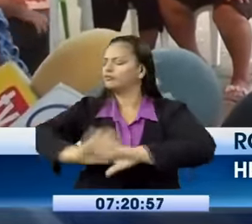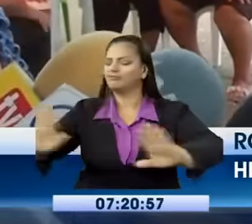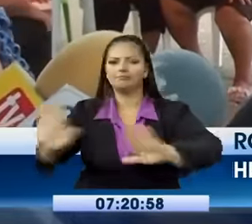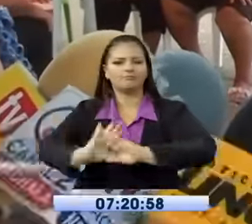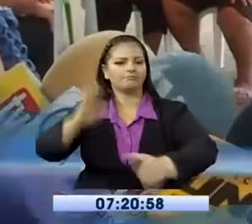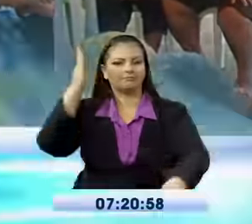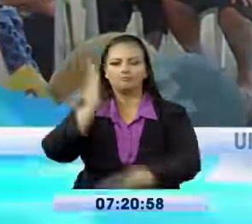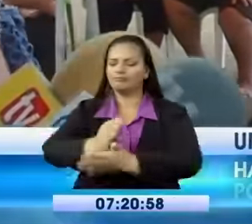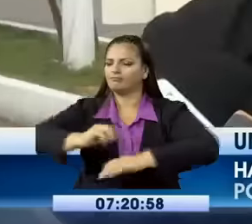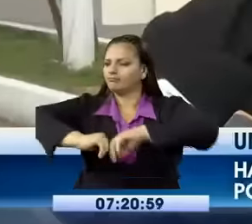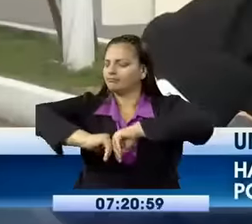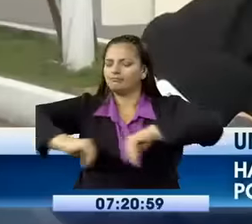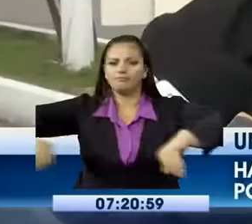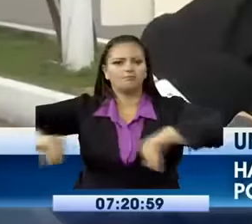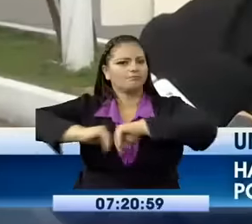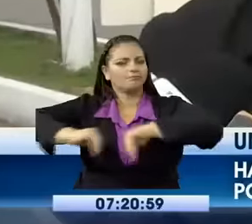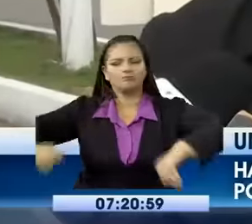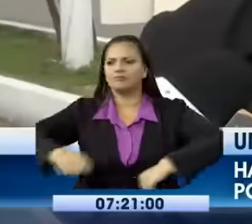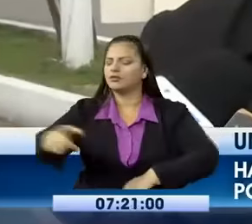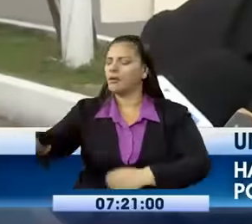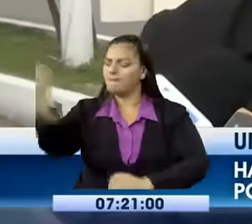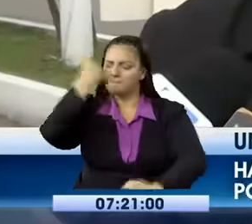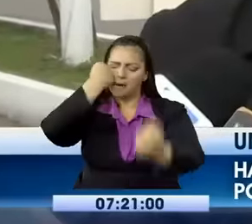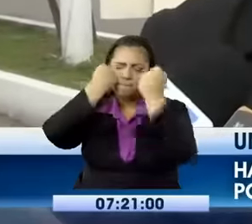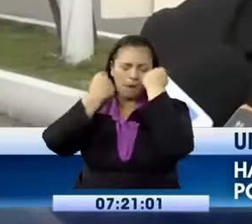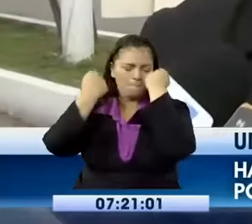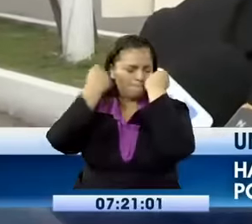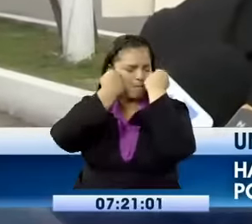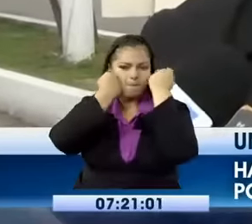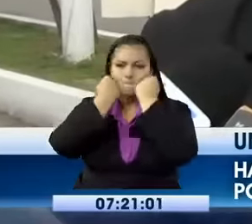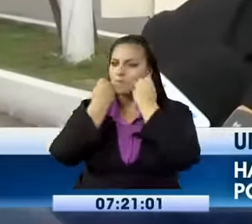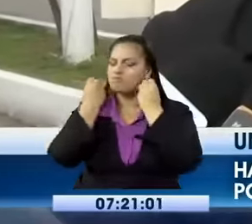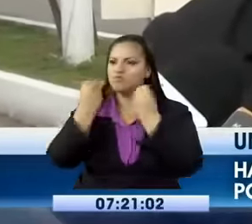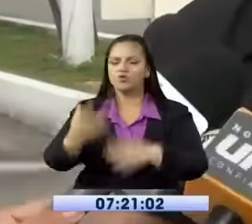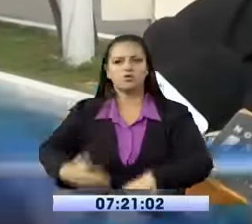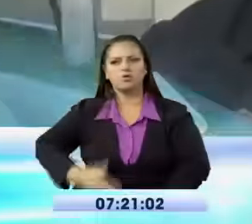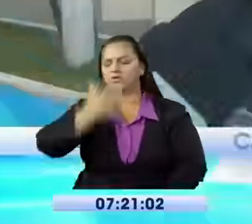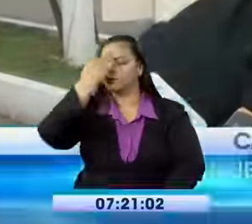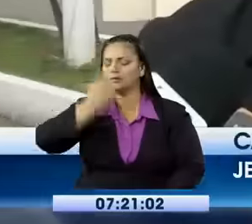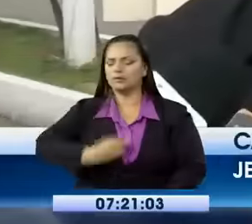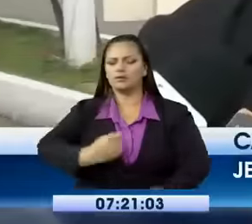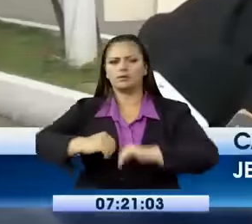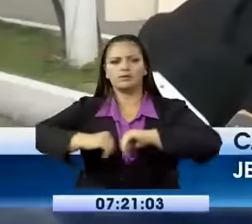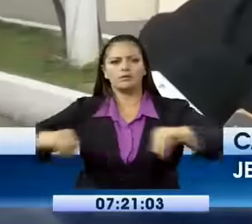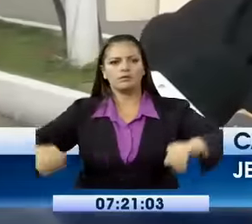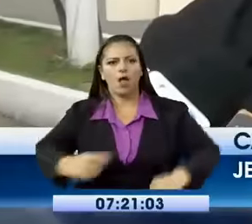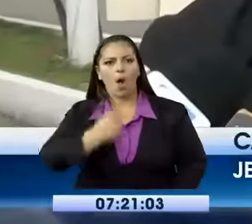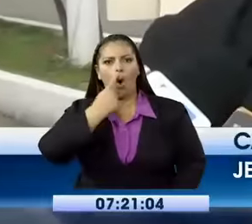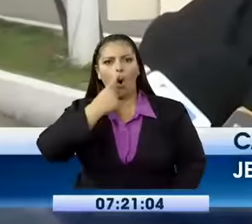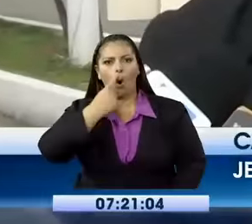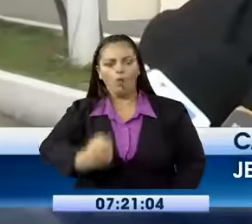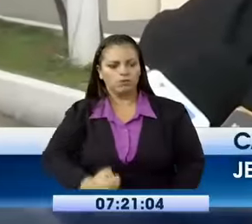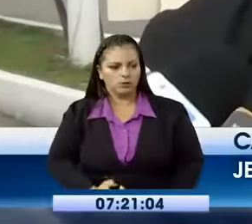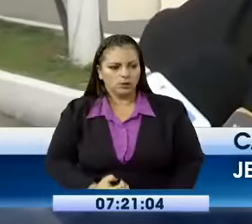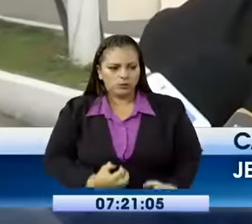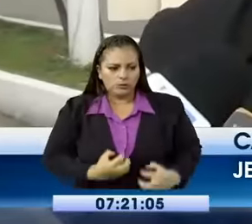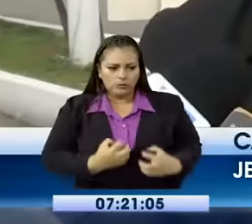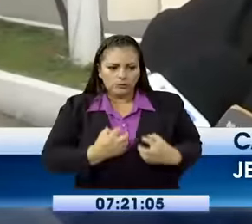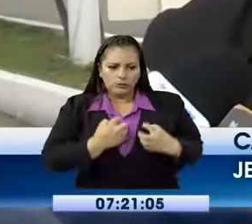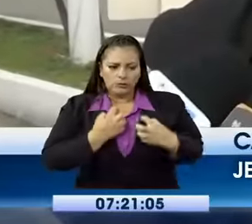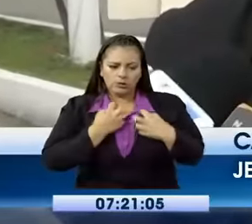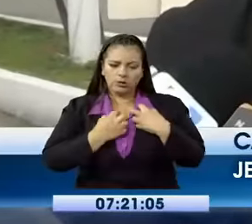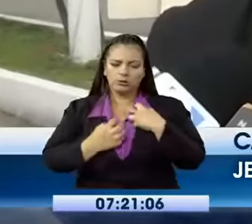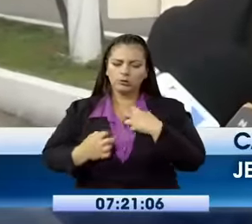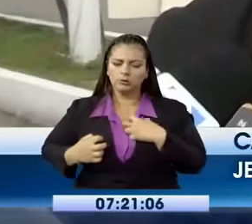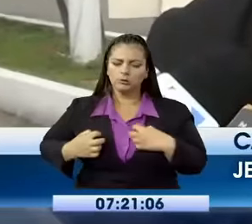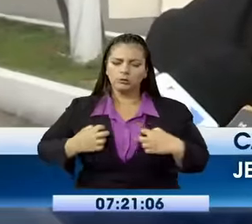tipo demasiado agresivo en un ataque de celo presumiblemente por la escena en la que nosotros analizamos verificamos de